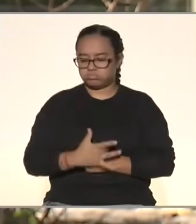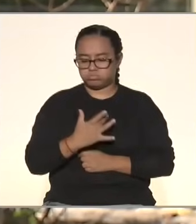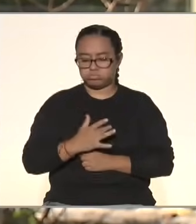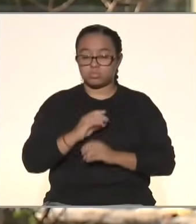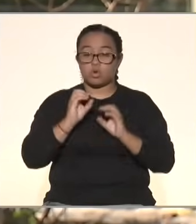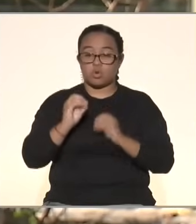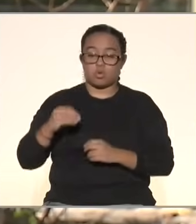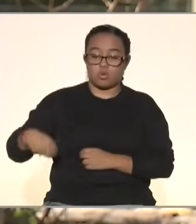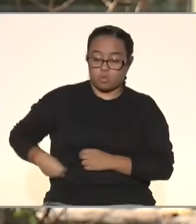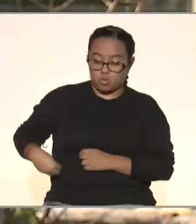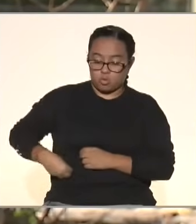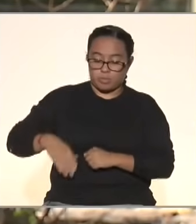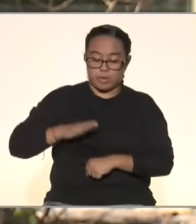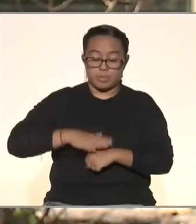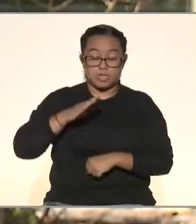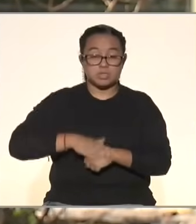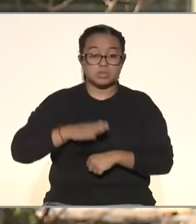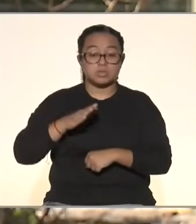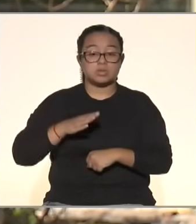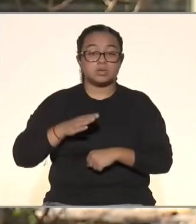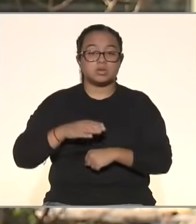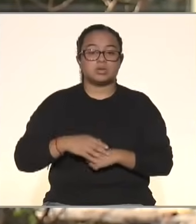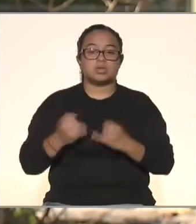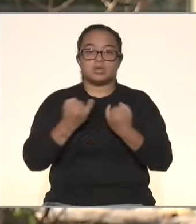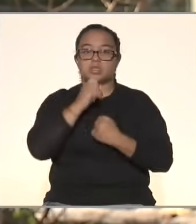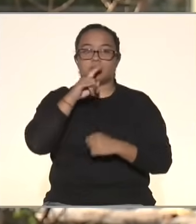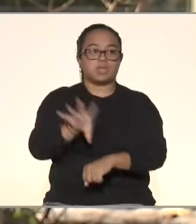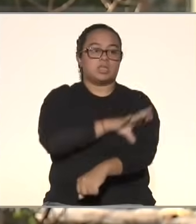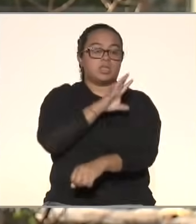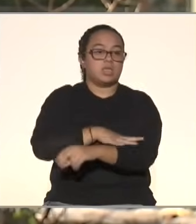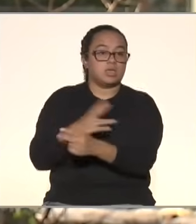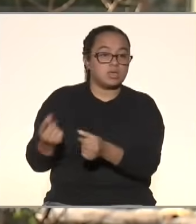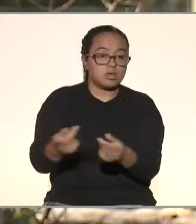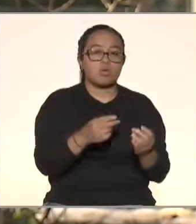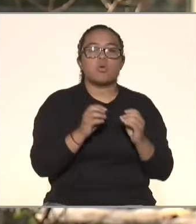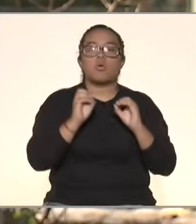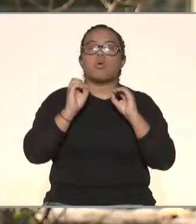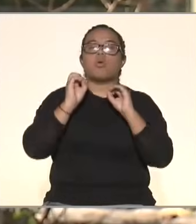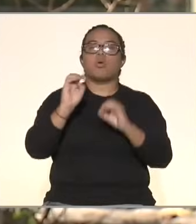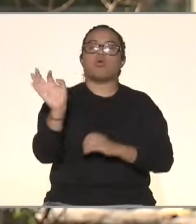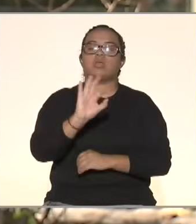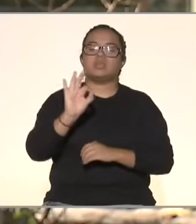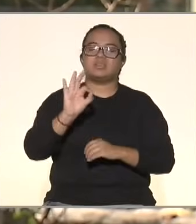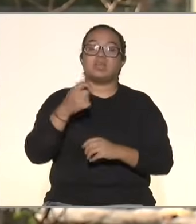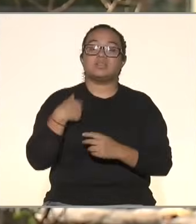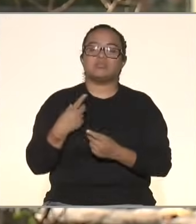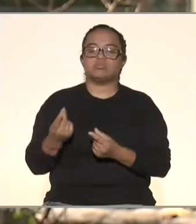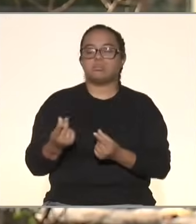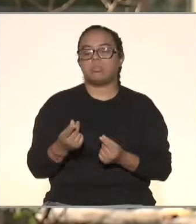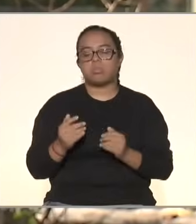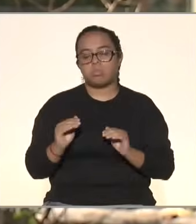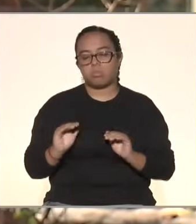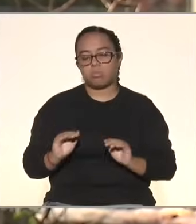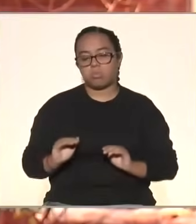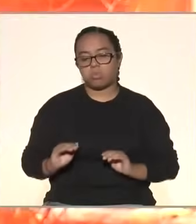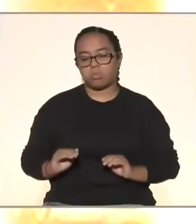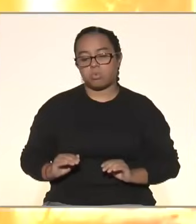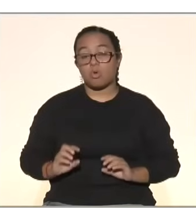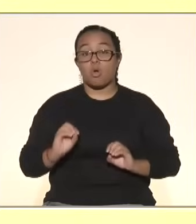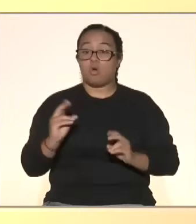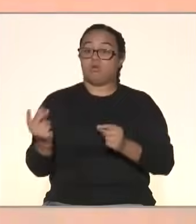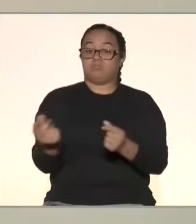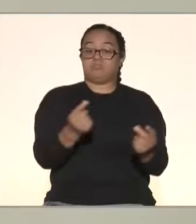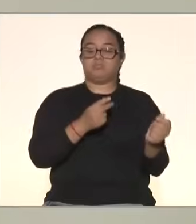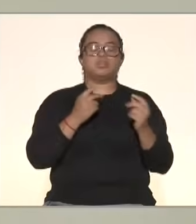culpa excesiva, pueden presentar hiperactividad o hipoactividad, es decir, pueden incrementar su actividad o bien